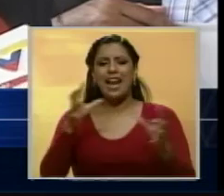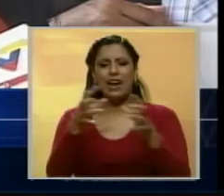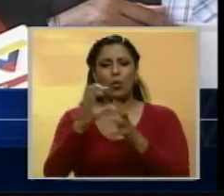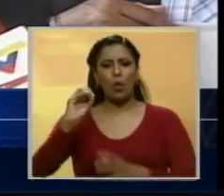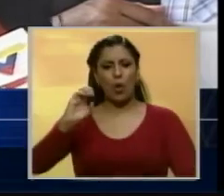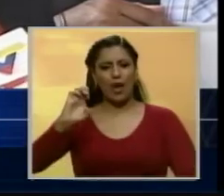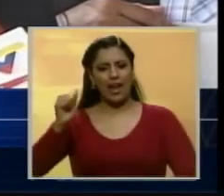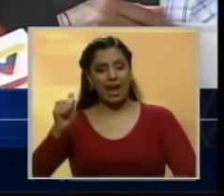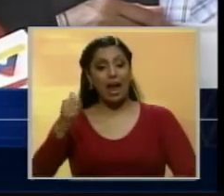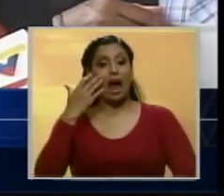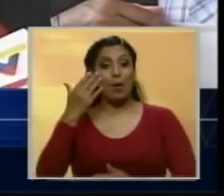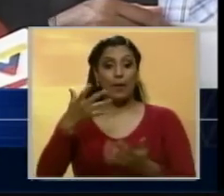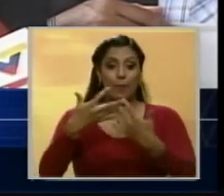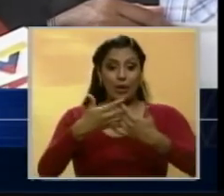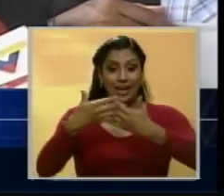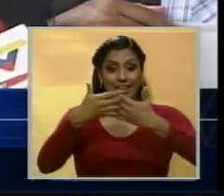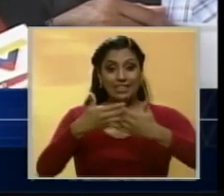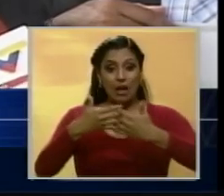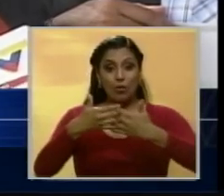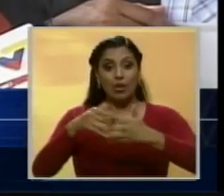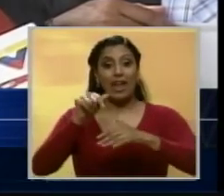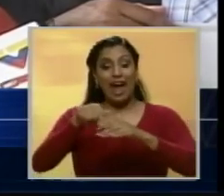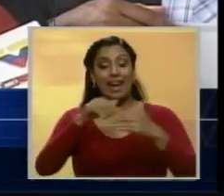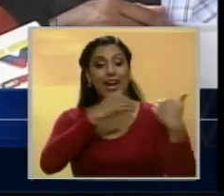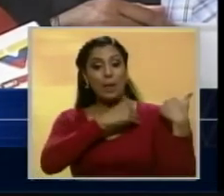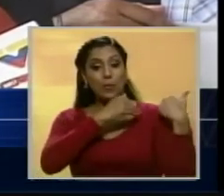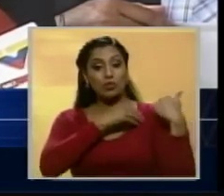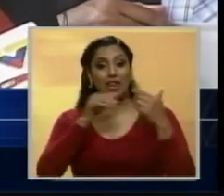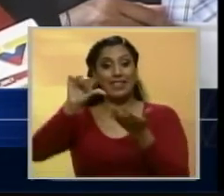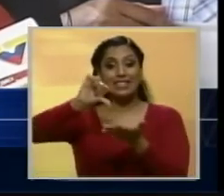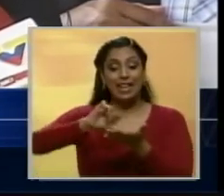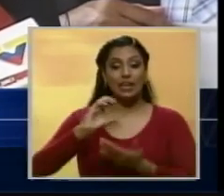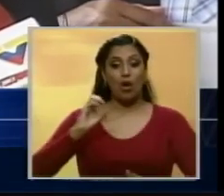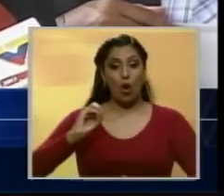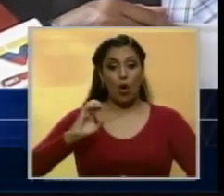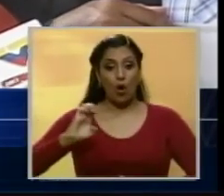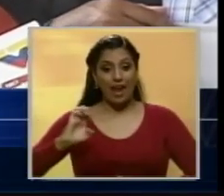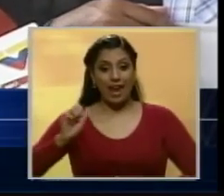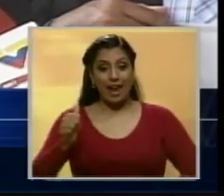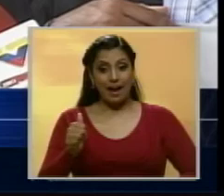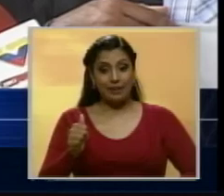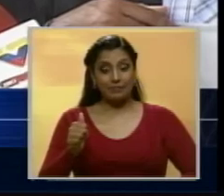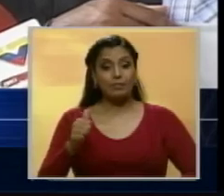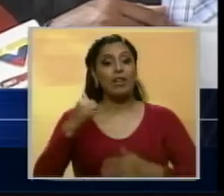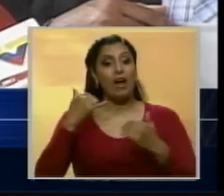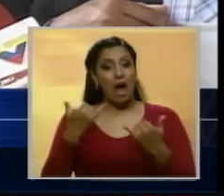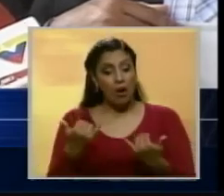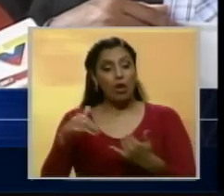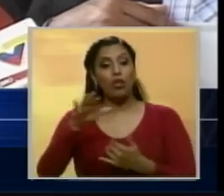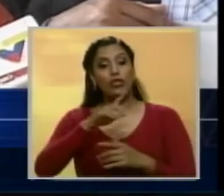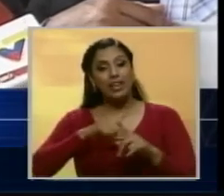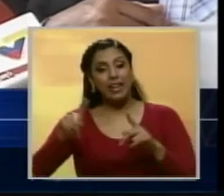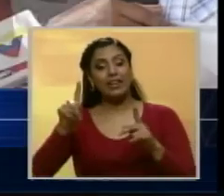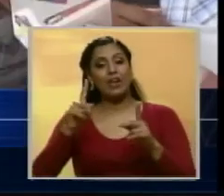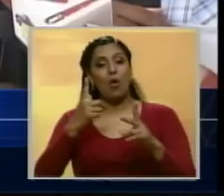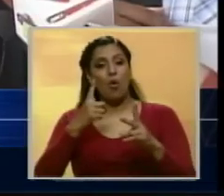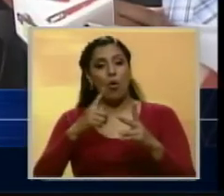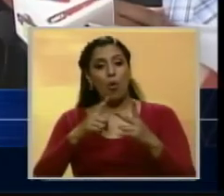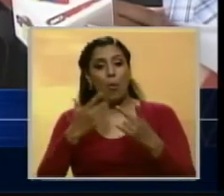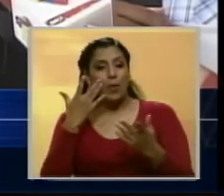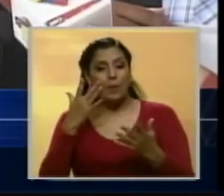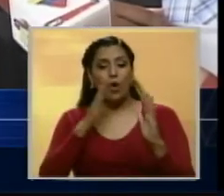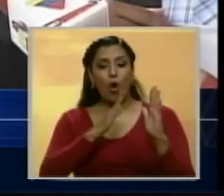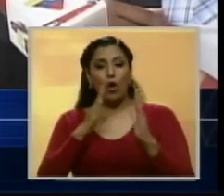en este caso los Estados Unidos, donde corresponde y está la sede de la Organización de los Estados Americanos, donde está la sede de